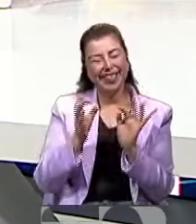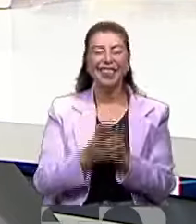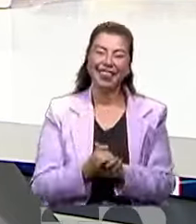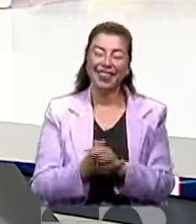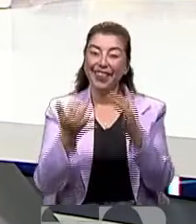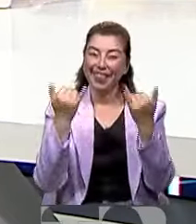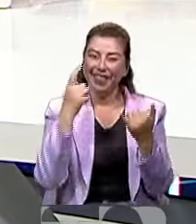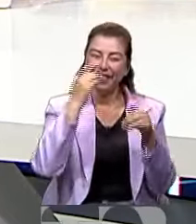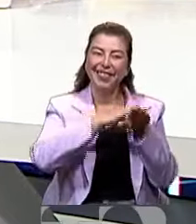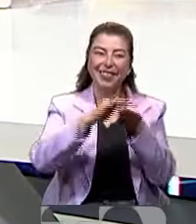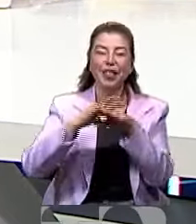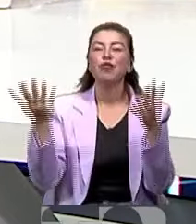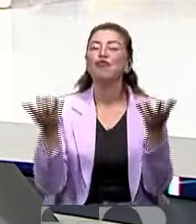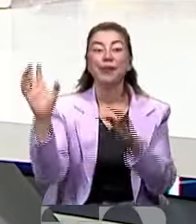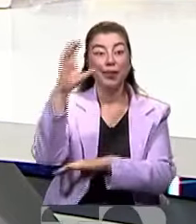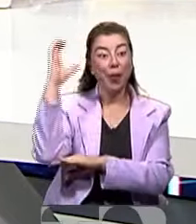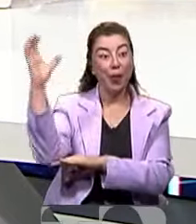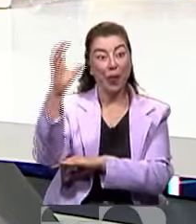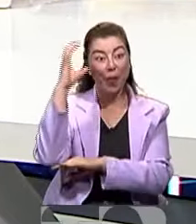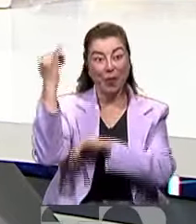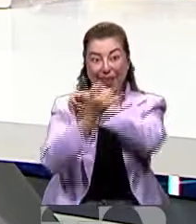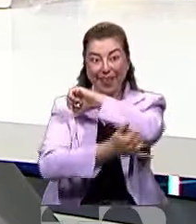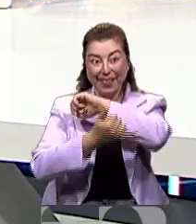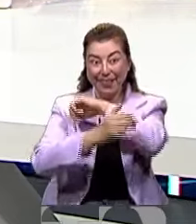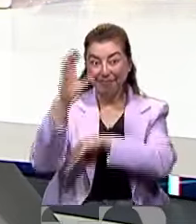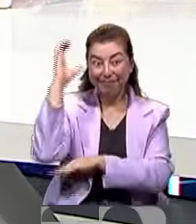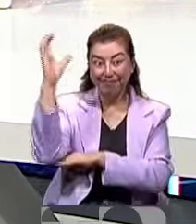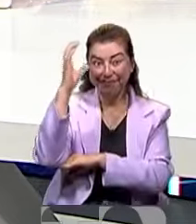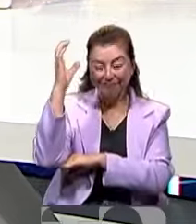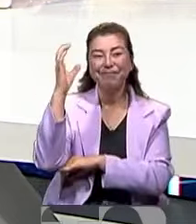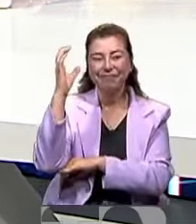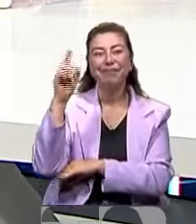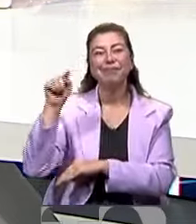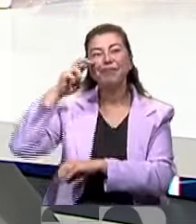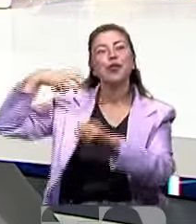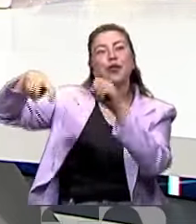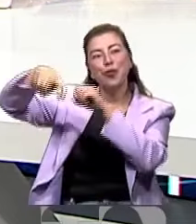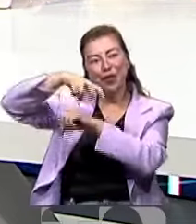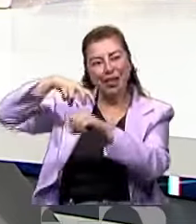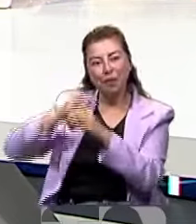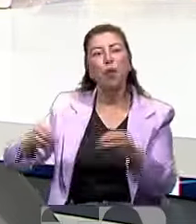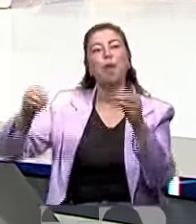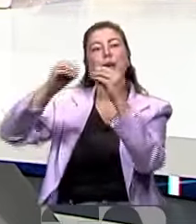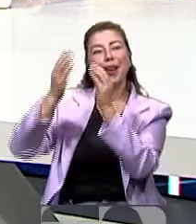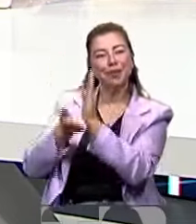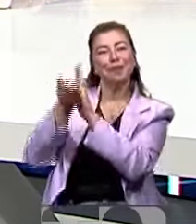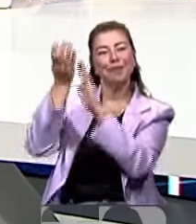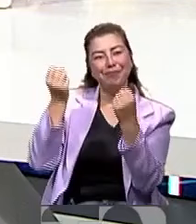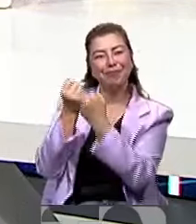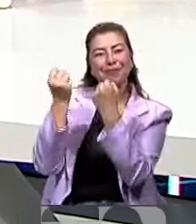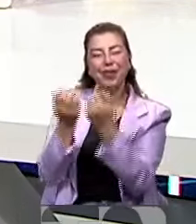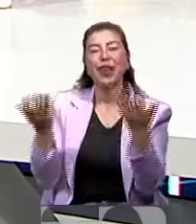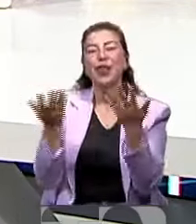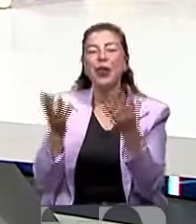para Colombia, parceritos, porque este país busca impulsar el turismo de la región, sobre todo en la costa del Caribe. Sí, sí,